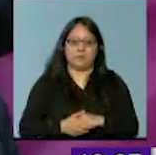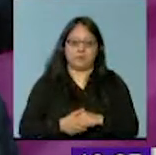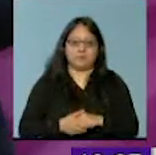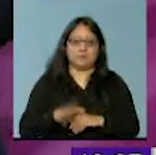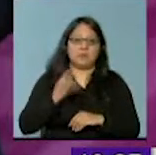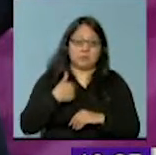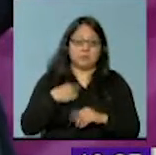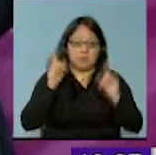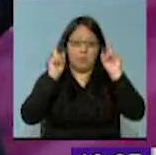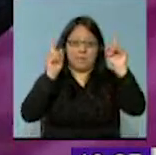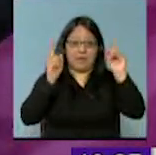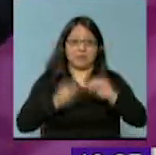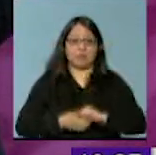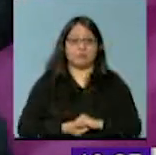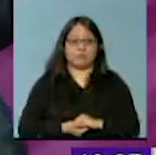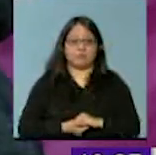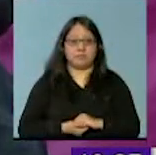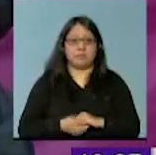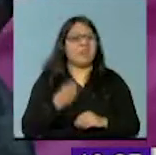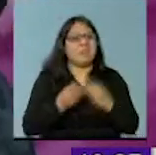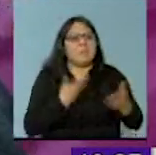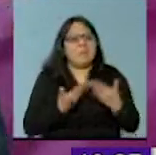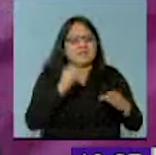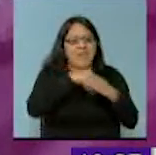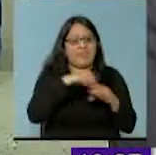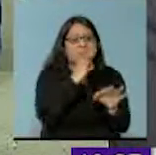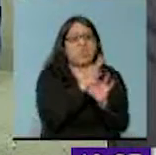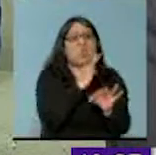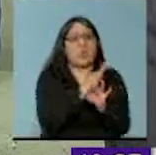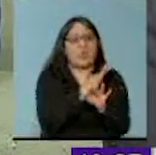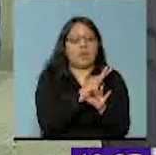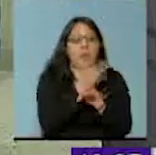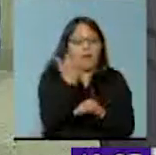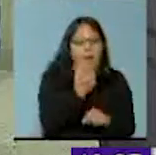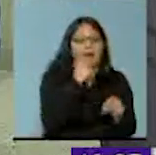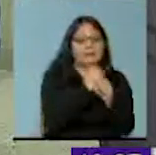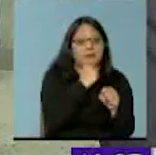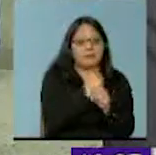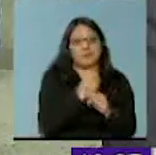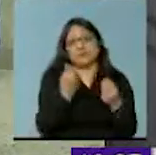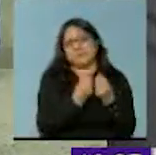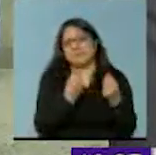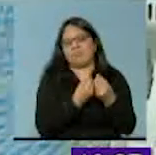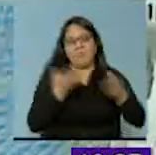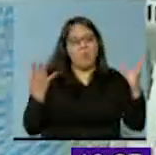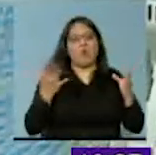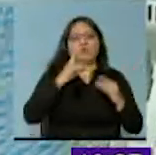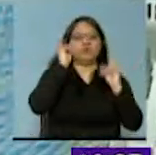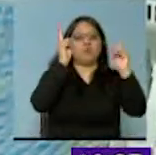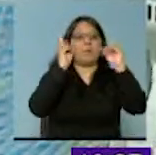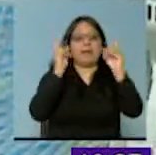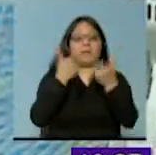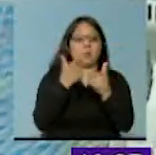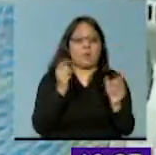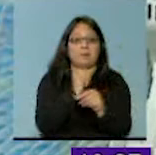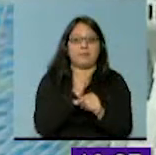docente. Sí. ¿Y qué pasa en las escuelas? ¿No hay trabajo? Hay una excesiva cantidad de docentes en la provincia. ¿Y en estos momentos